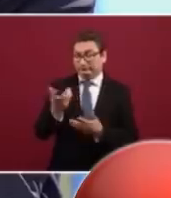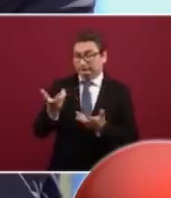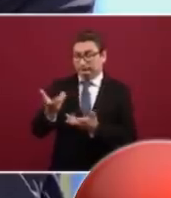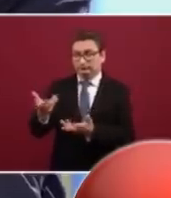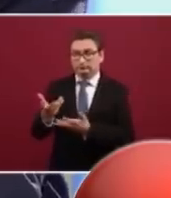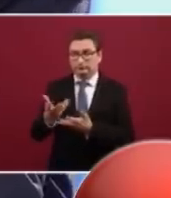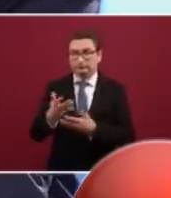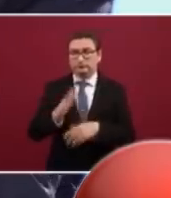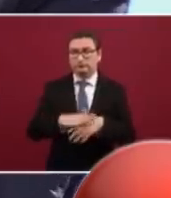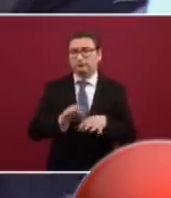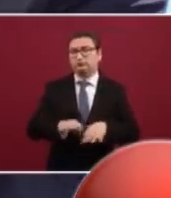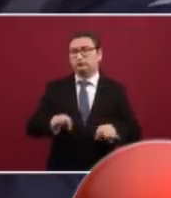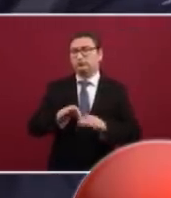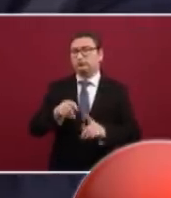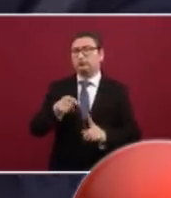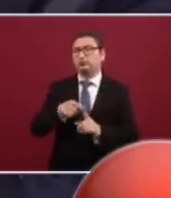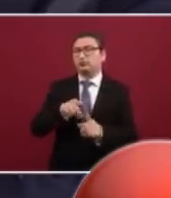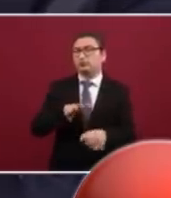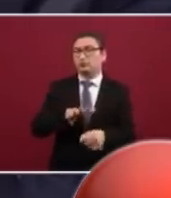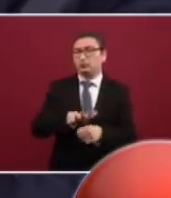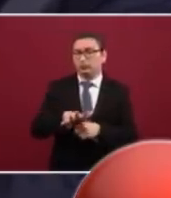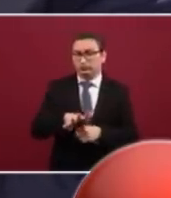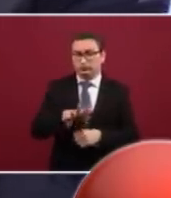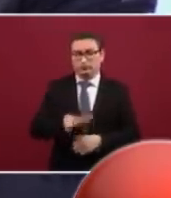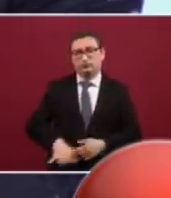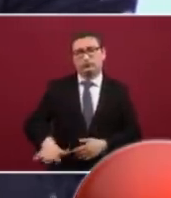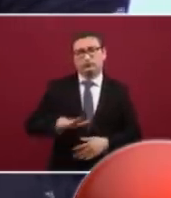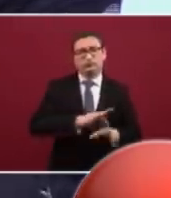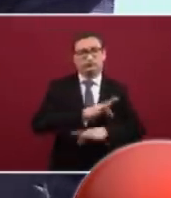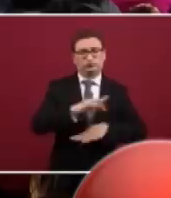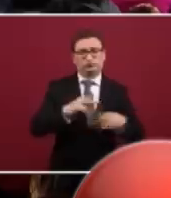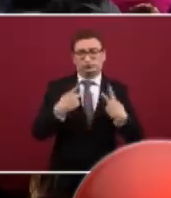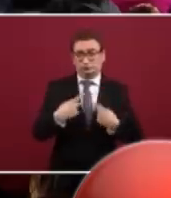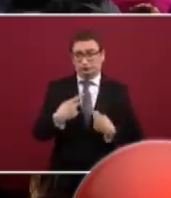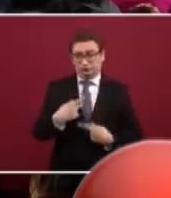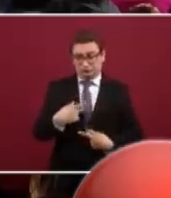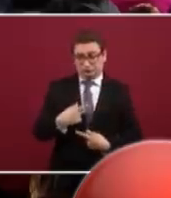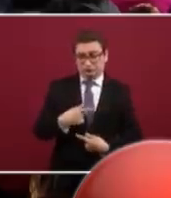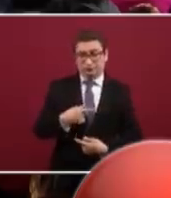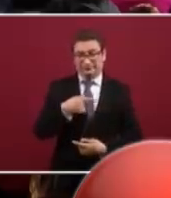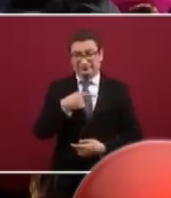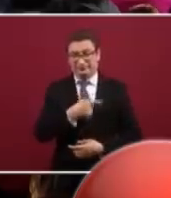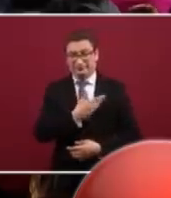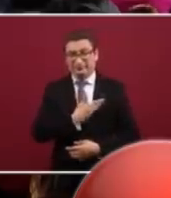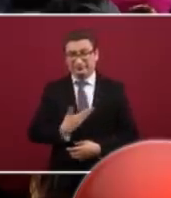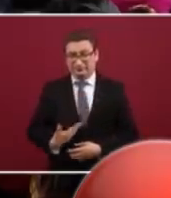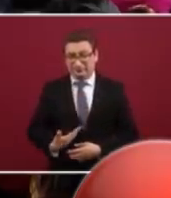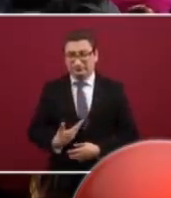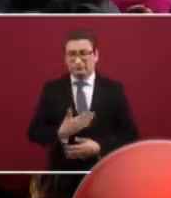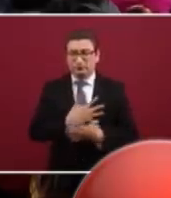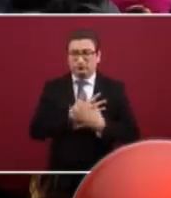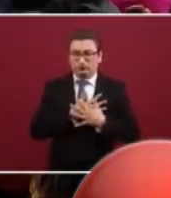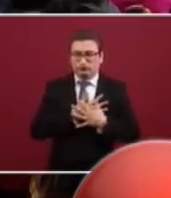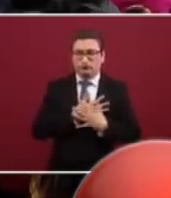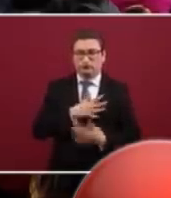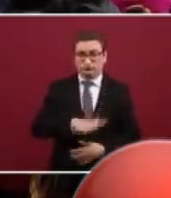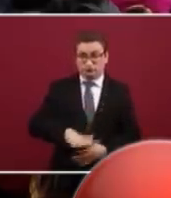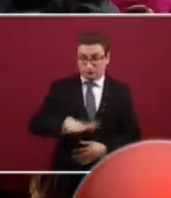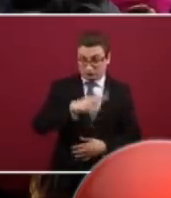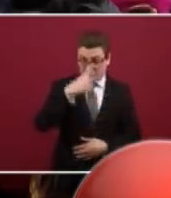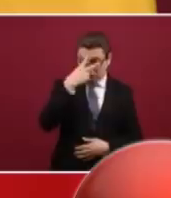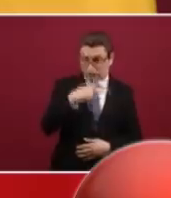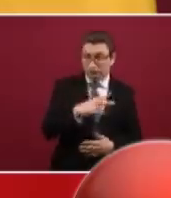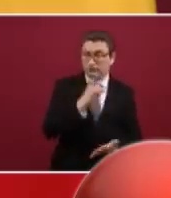por el profundo amor que le tenía al pueblo, no solo al pueblo de